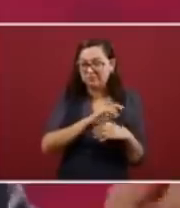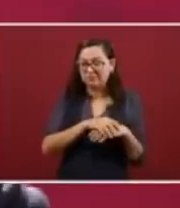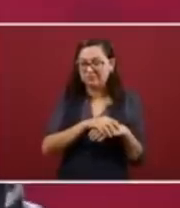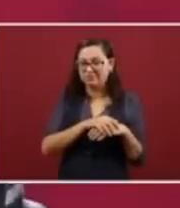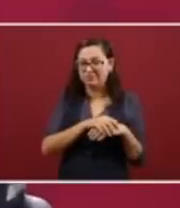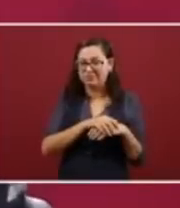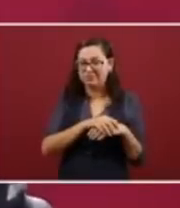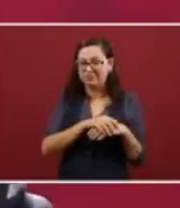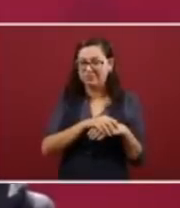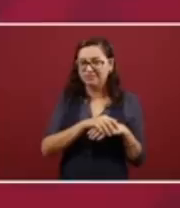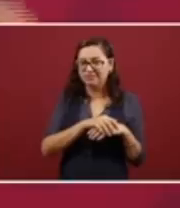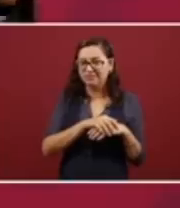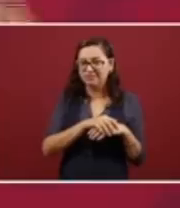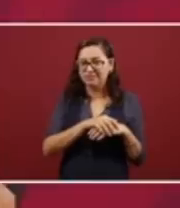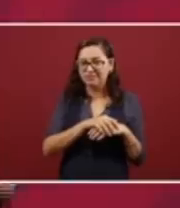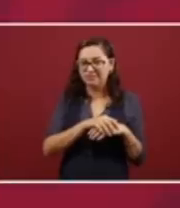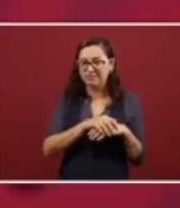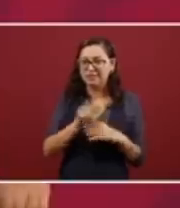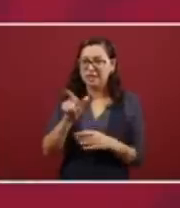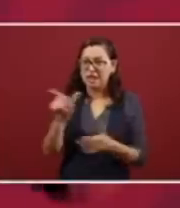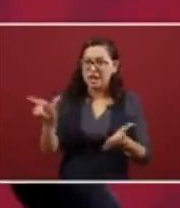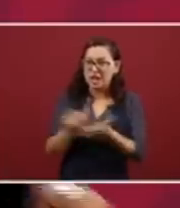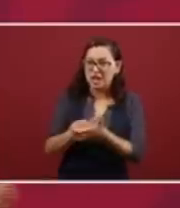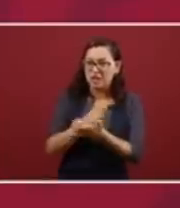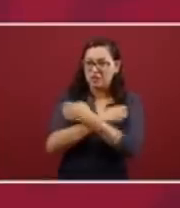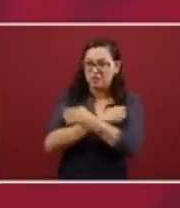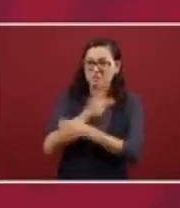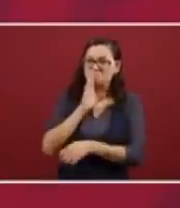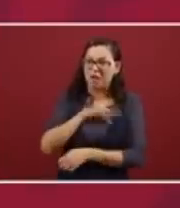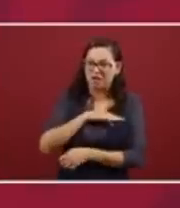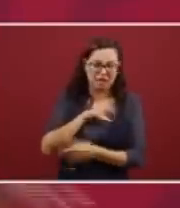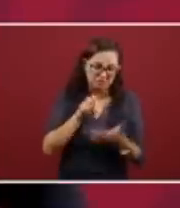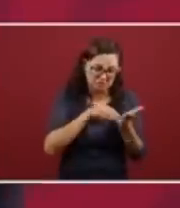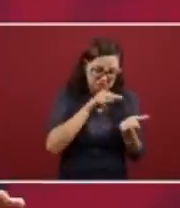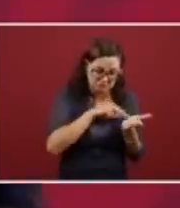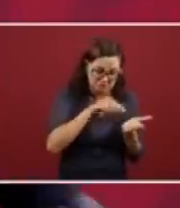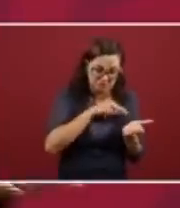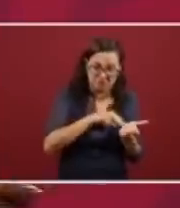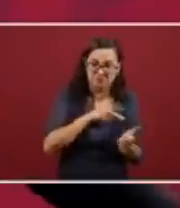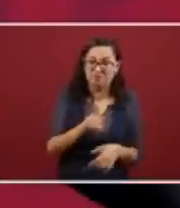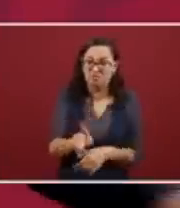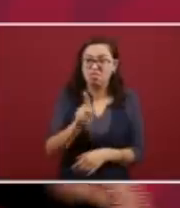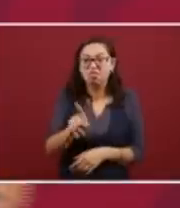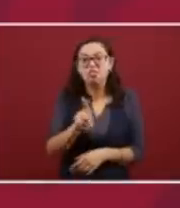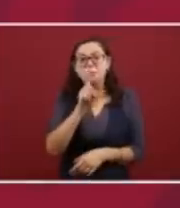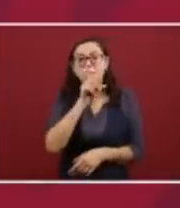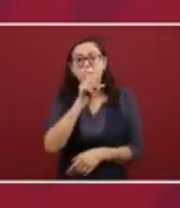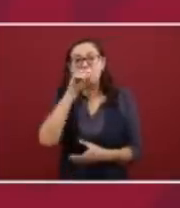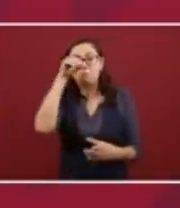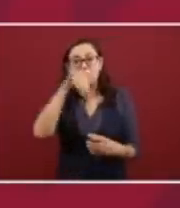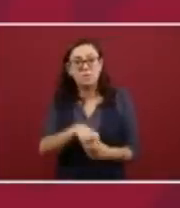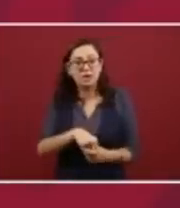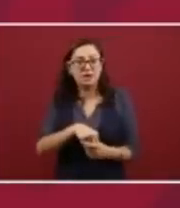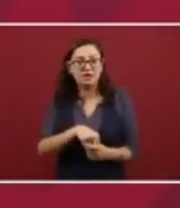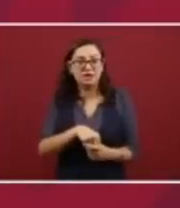la reforma o la mal llamada reforma educativa nada más que se mantenía en secreto